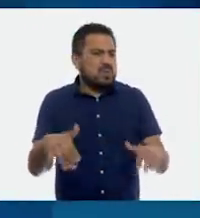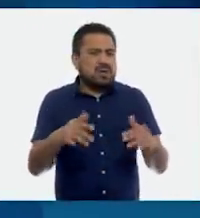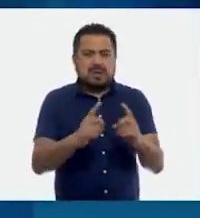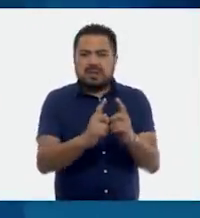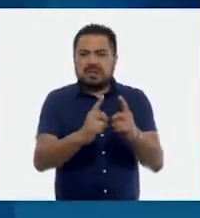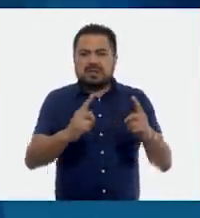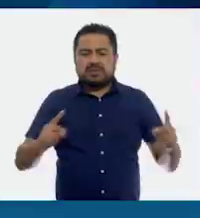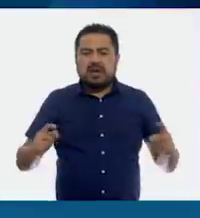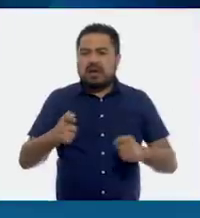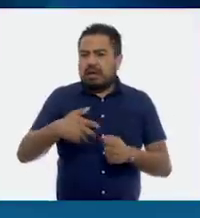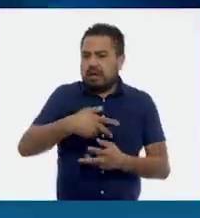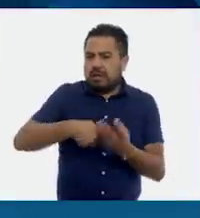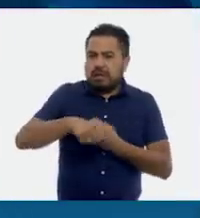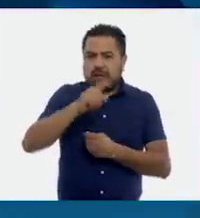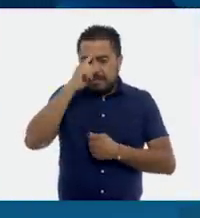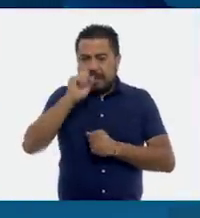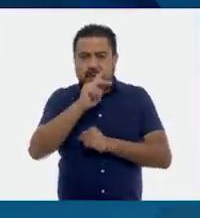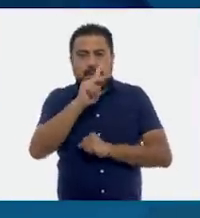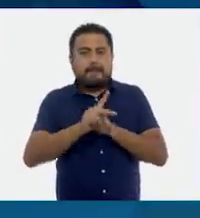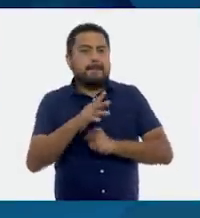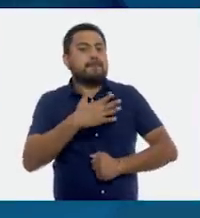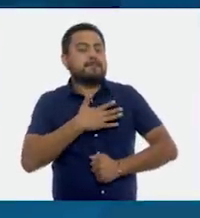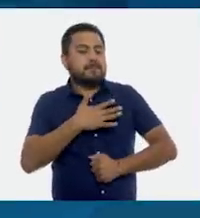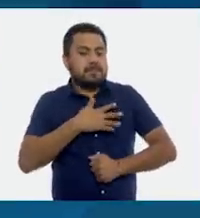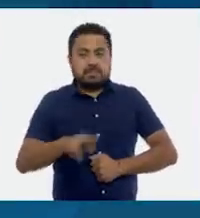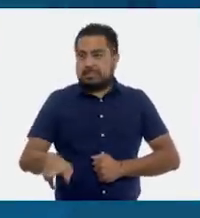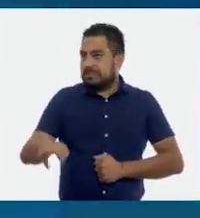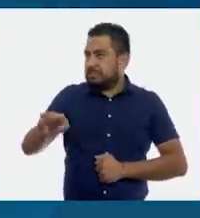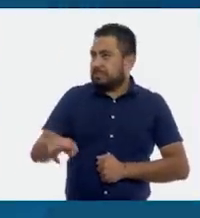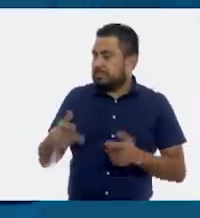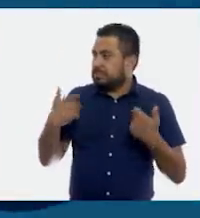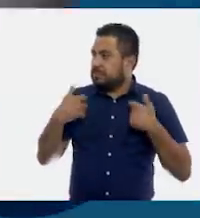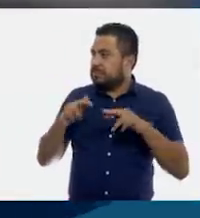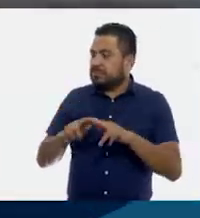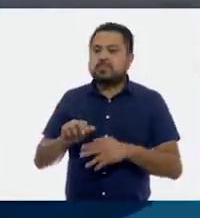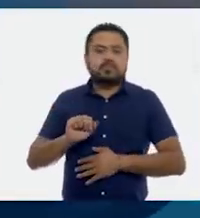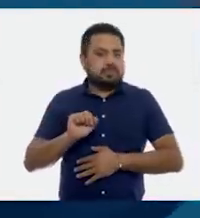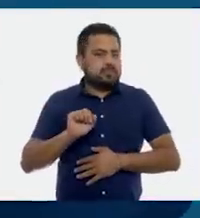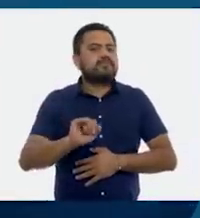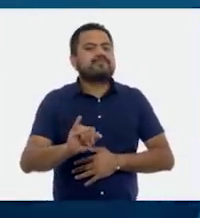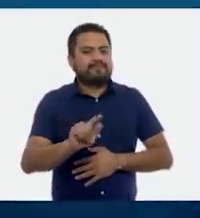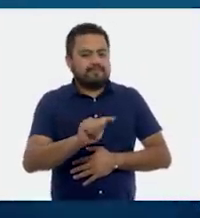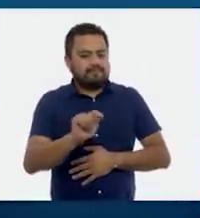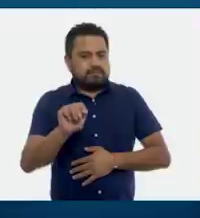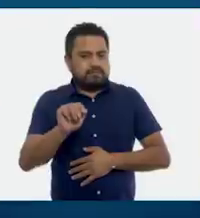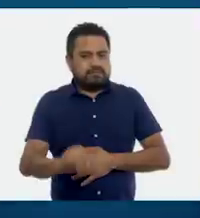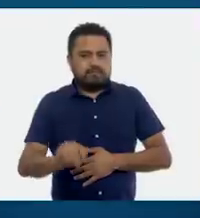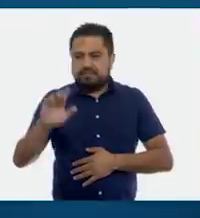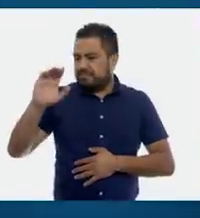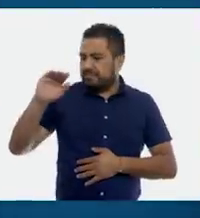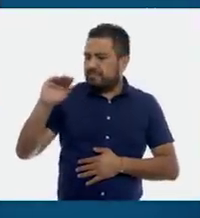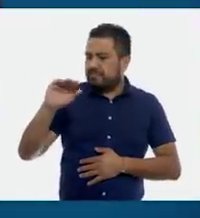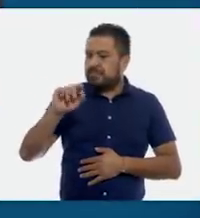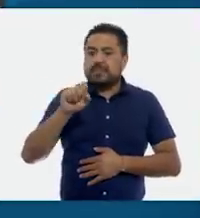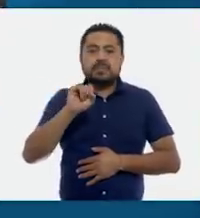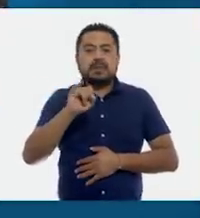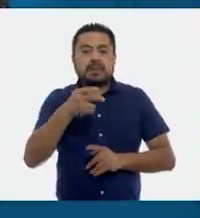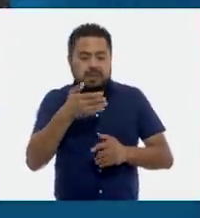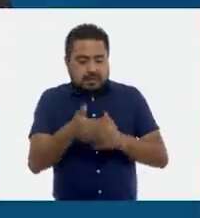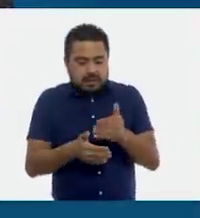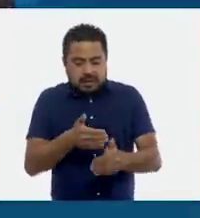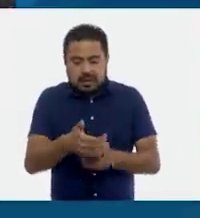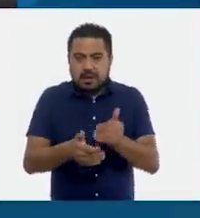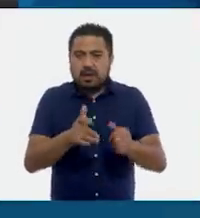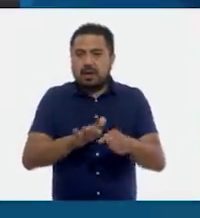desarrollo económico para nuestro país, ¿verdad, maestra? Sí, Ton, pero también fue una etapa de